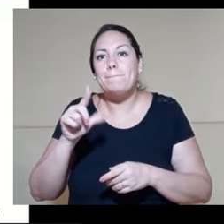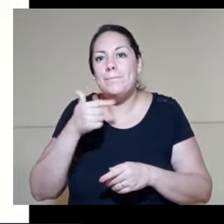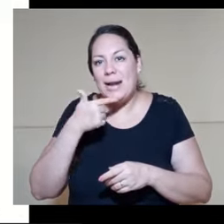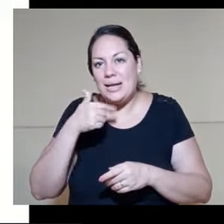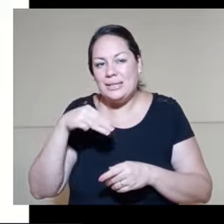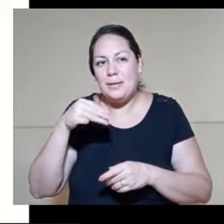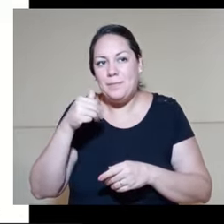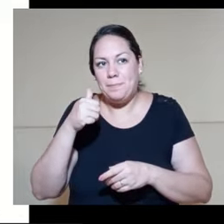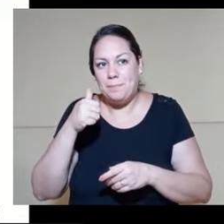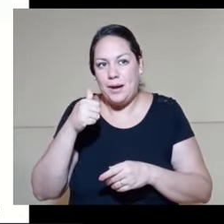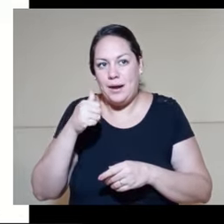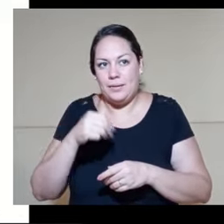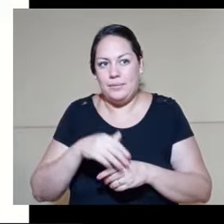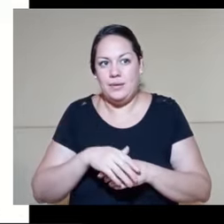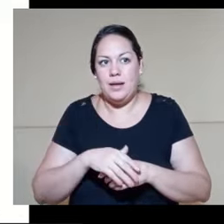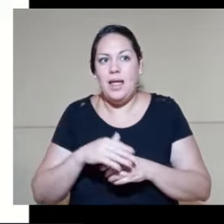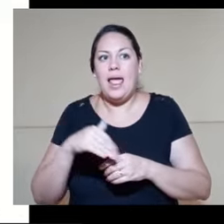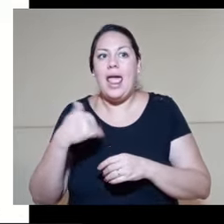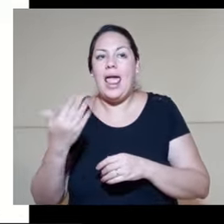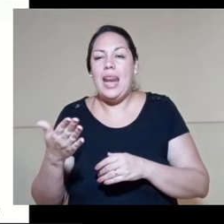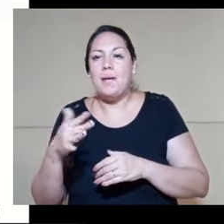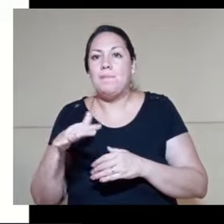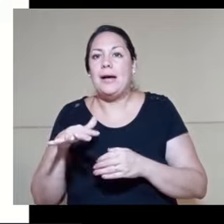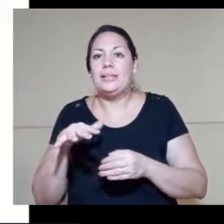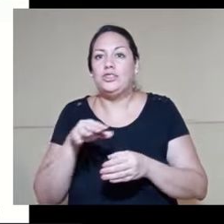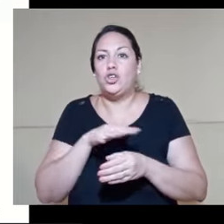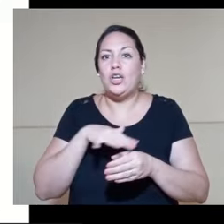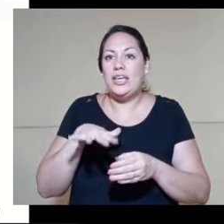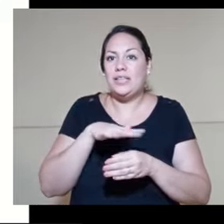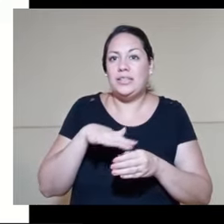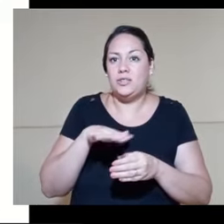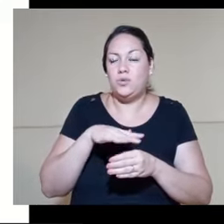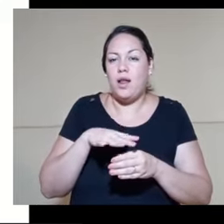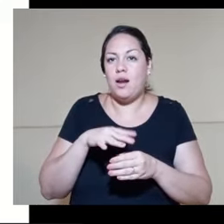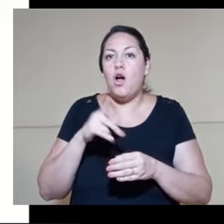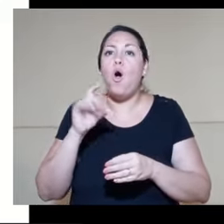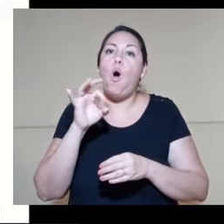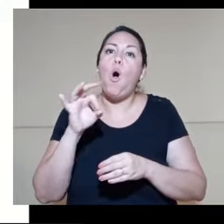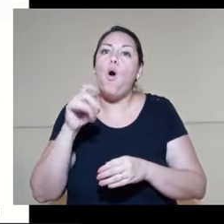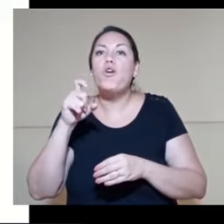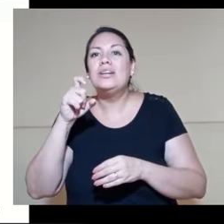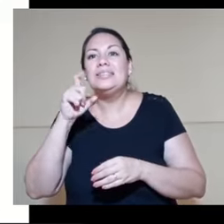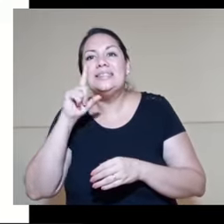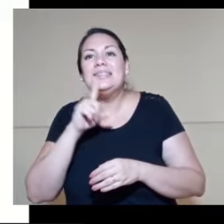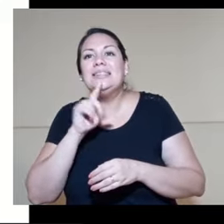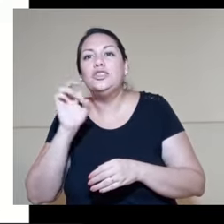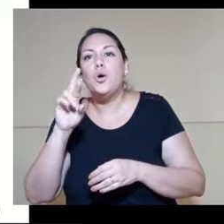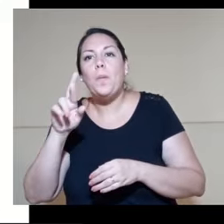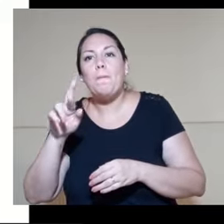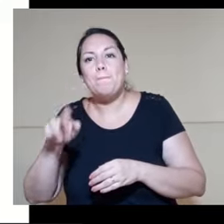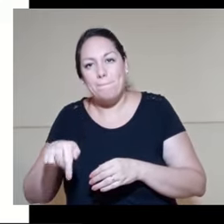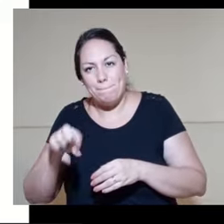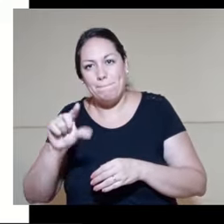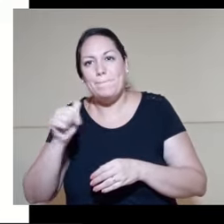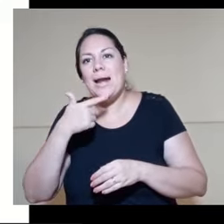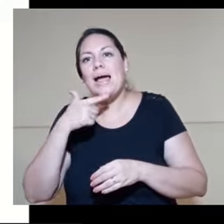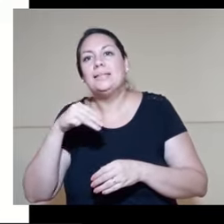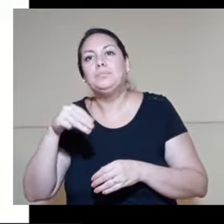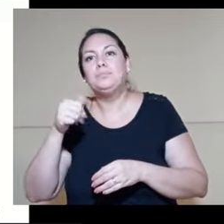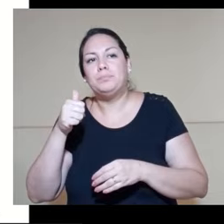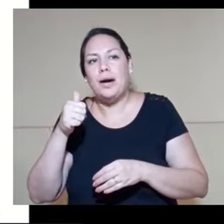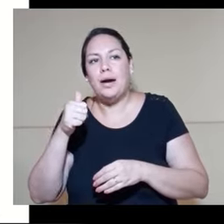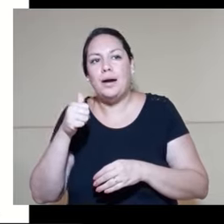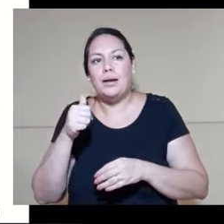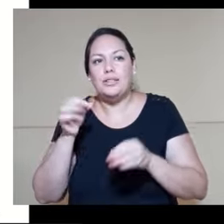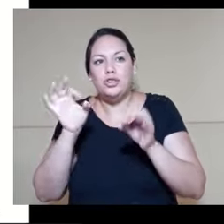citoplasma. Entonces tenemos la membrana, el espacio extracelular y el espacio intracelular o citoplasma.